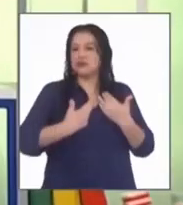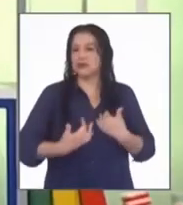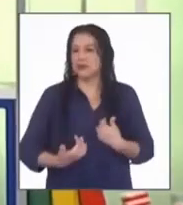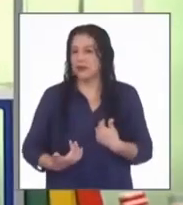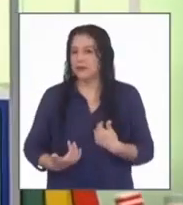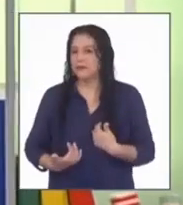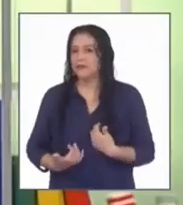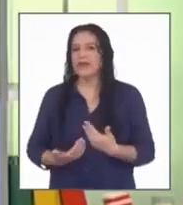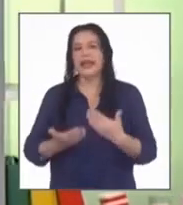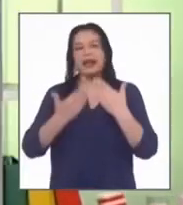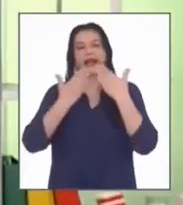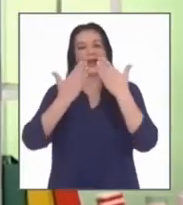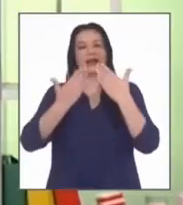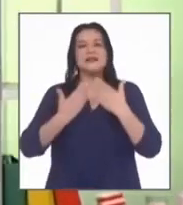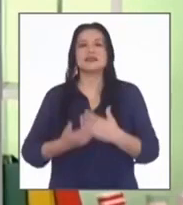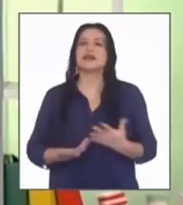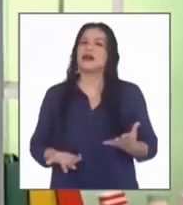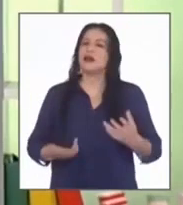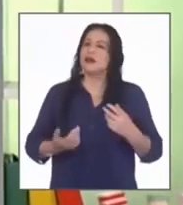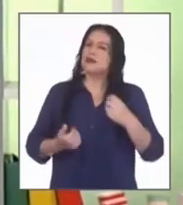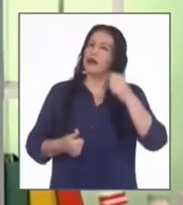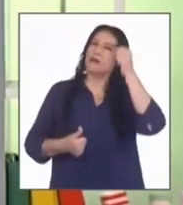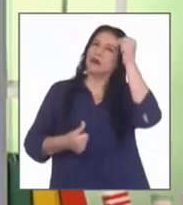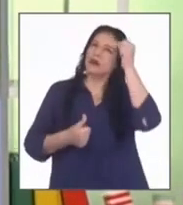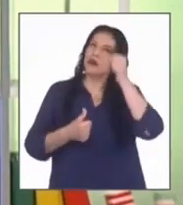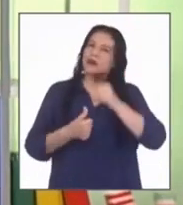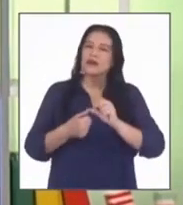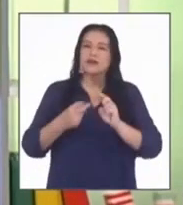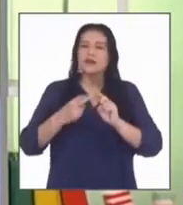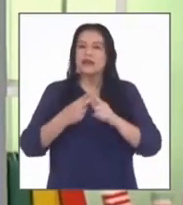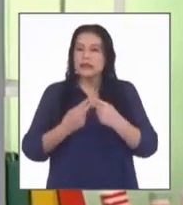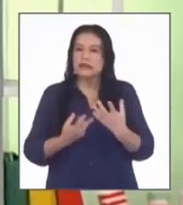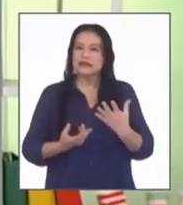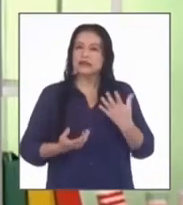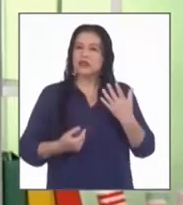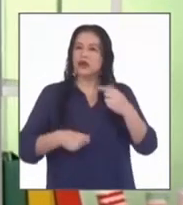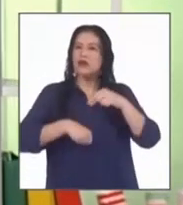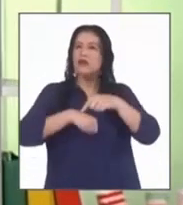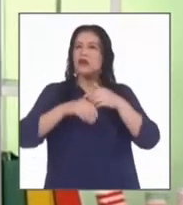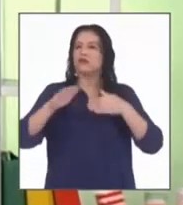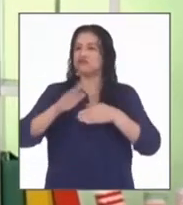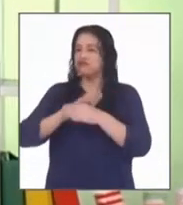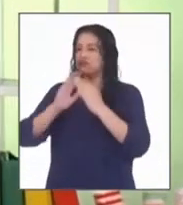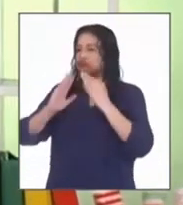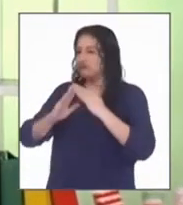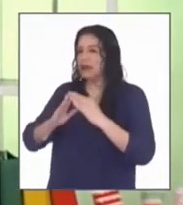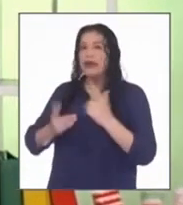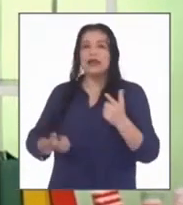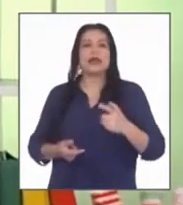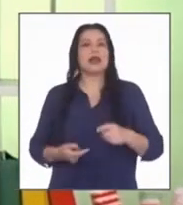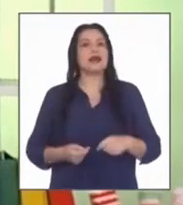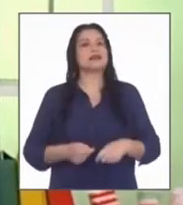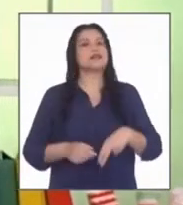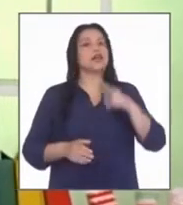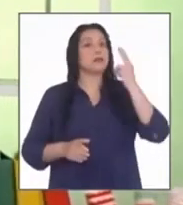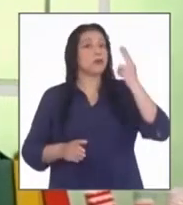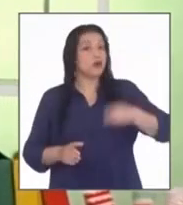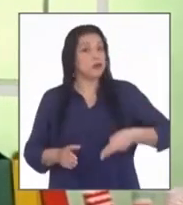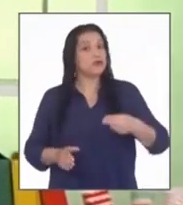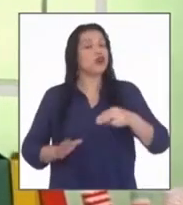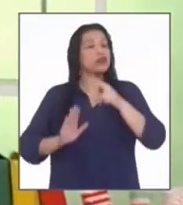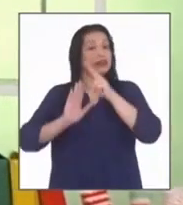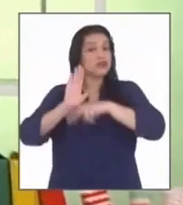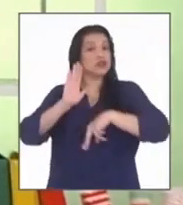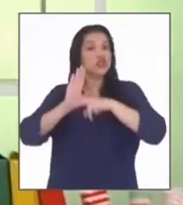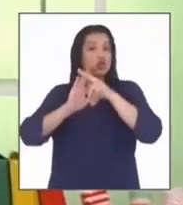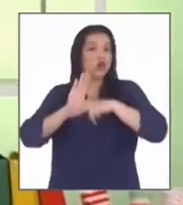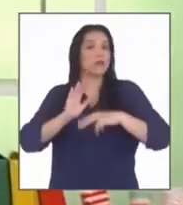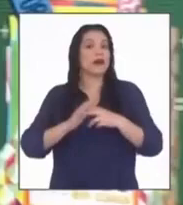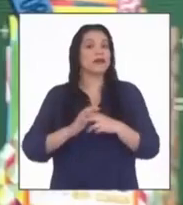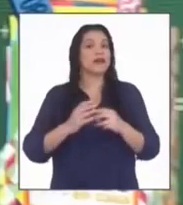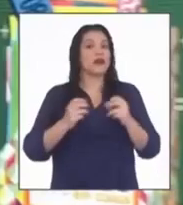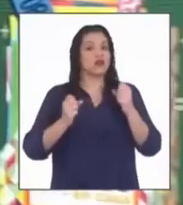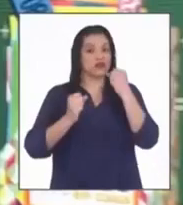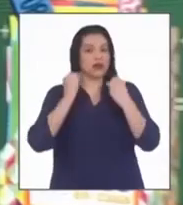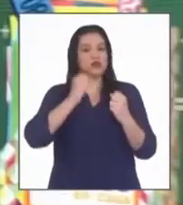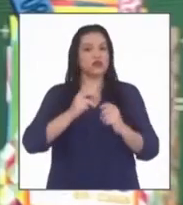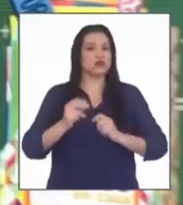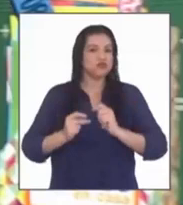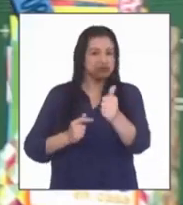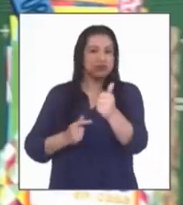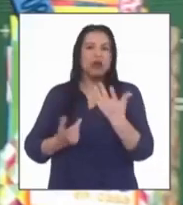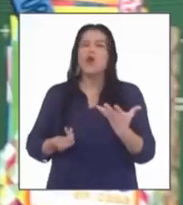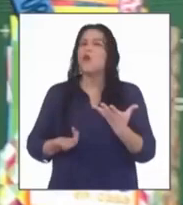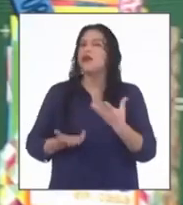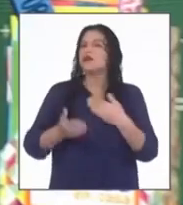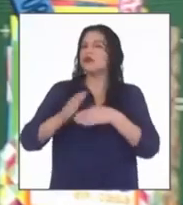Gracias, profesora. Estábamos recordando el inicio de la cuarentena y las restricciones de velocidad de aquella vez cuando decretaron el toque de queda. Y yo